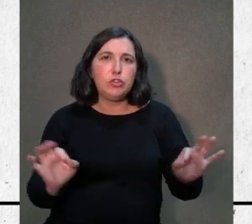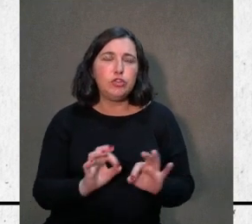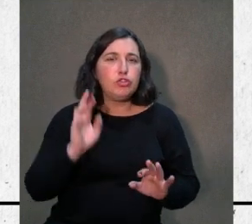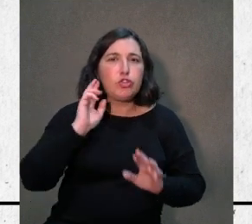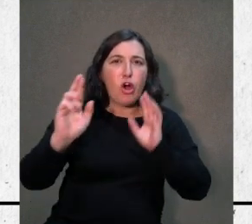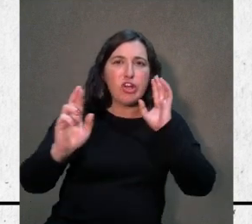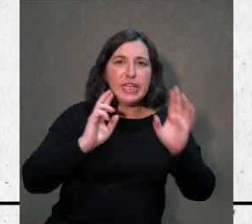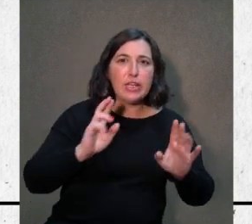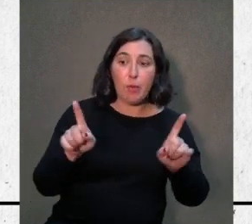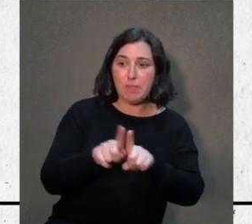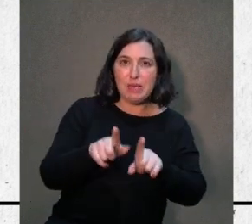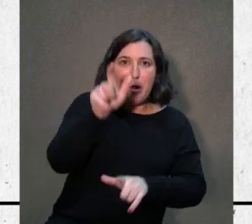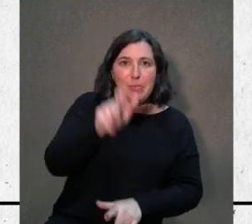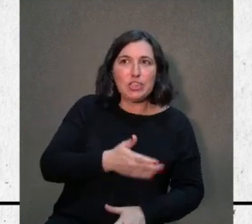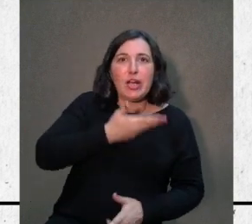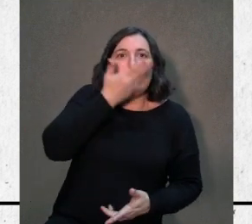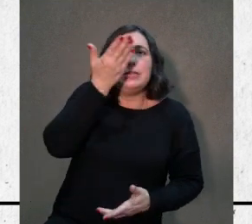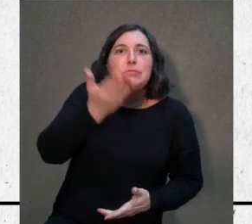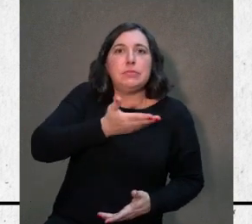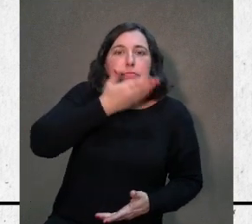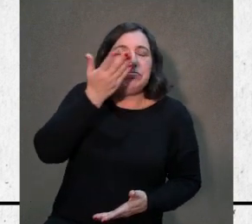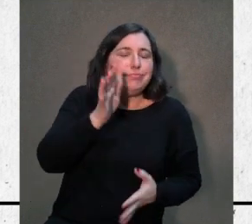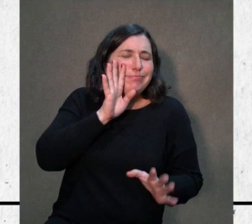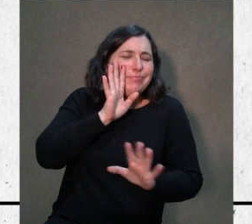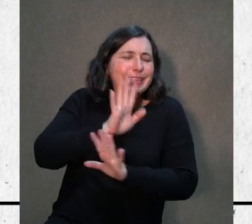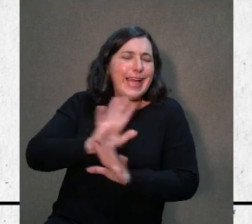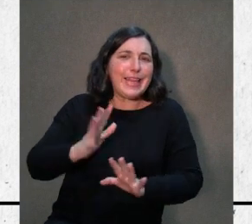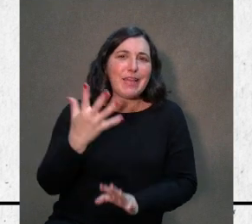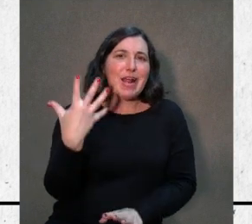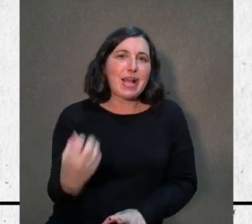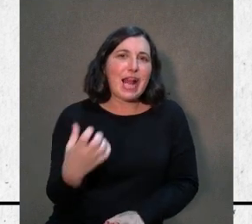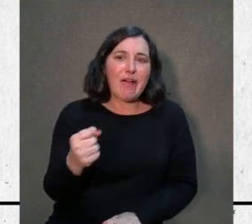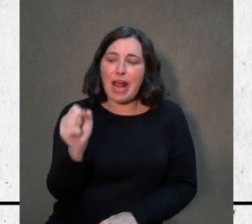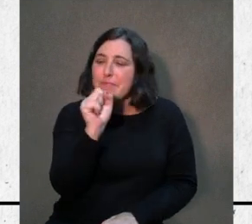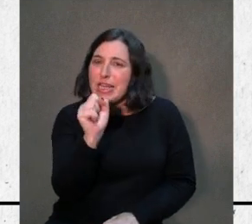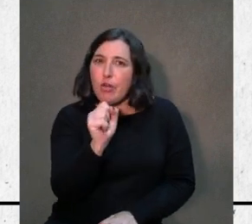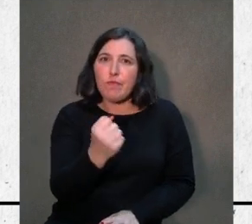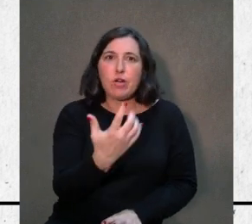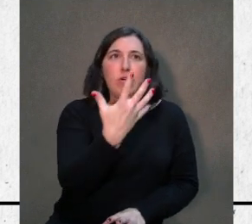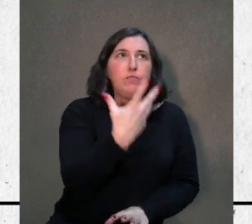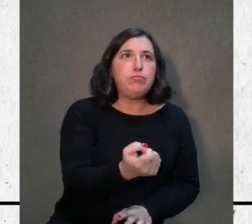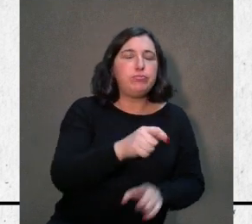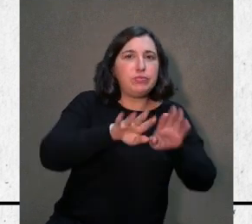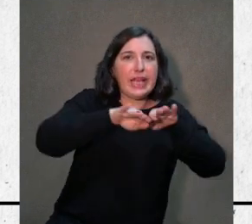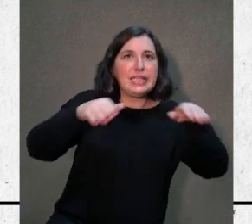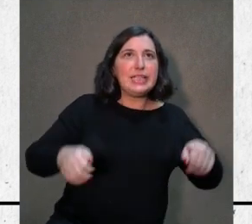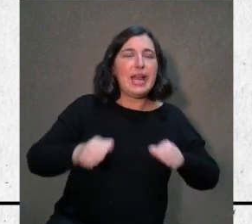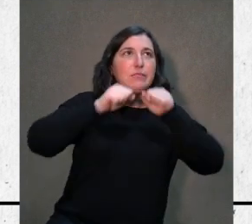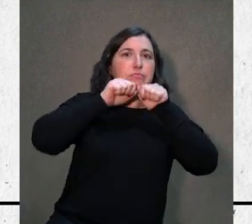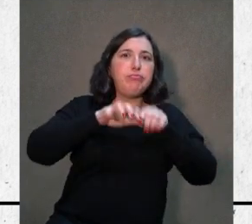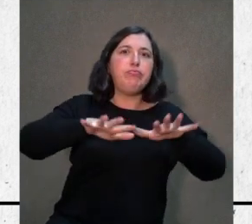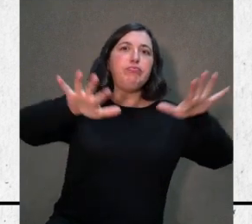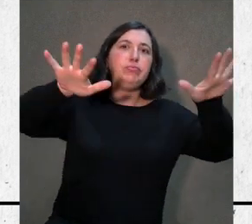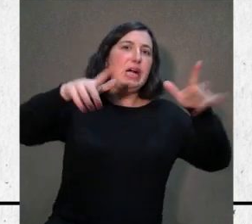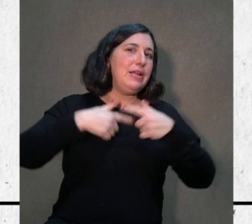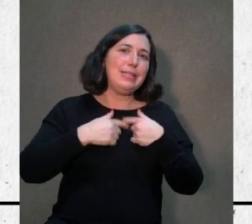mismo los cantantes, todo lo nuestro. No tiene nada que ver tocar para un micrófono de tocar para un escenario con la proyección del